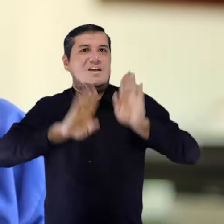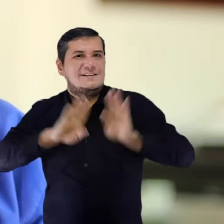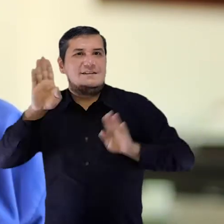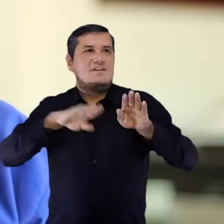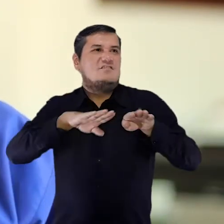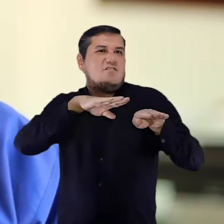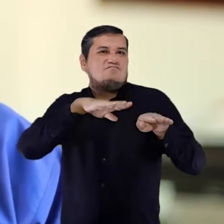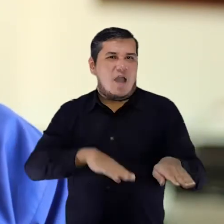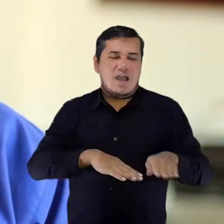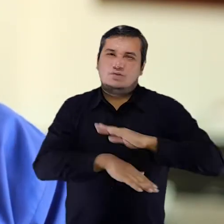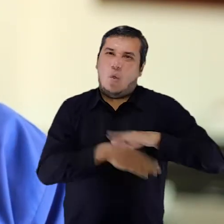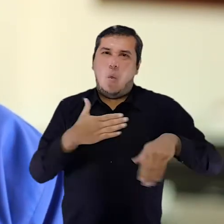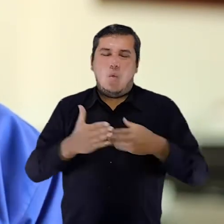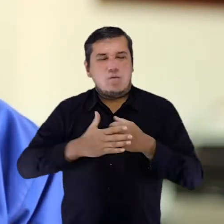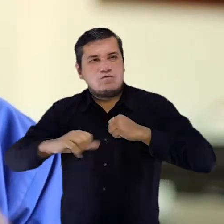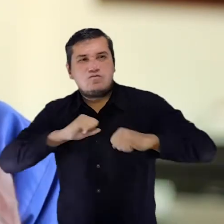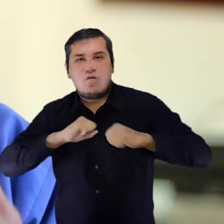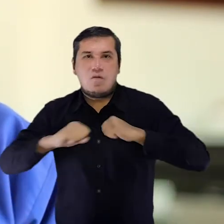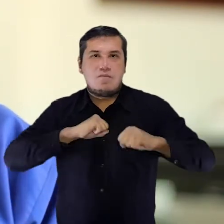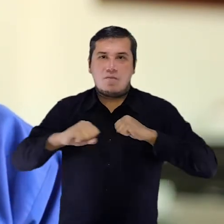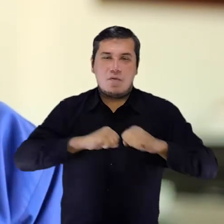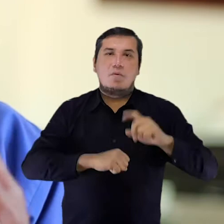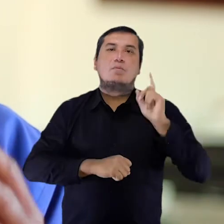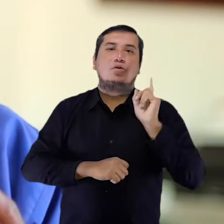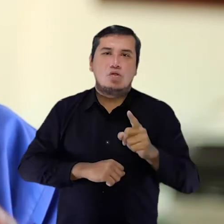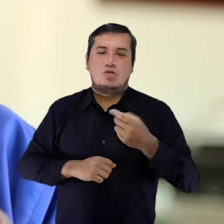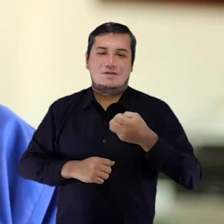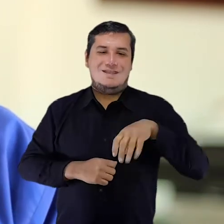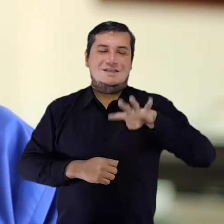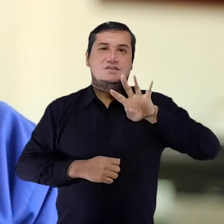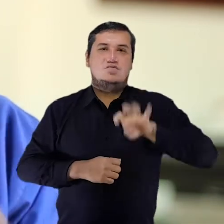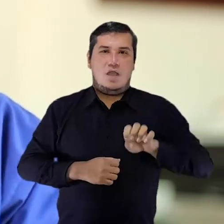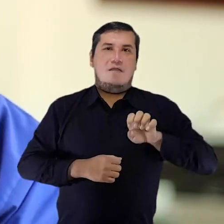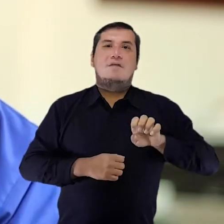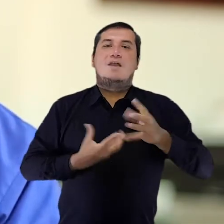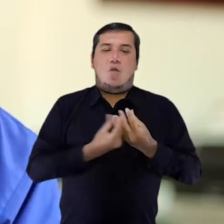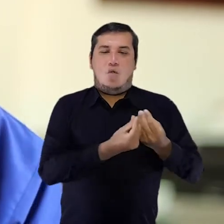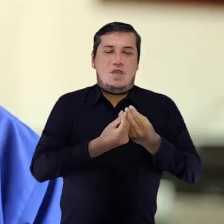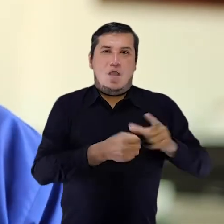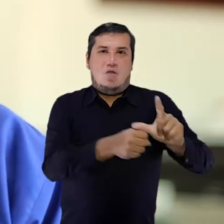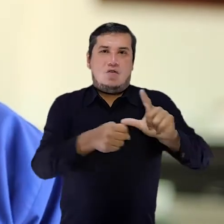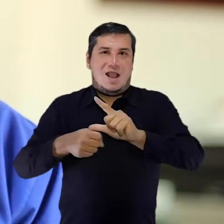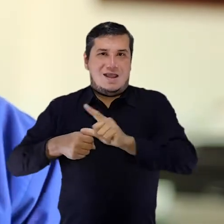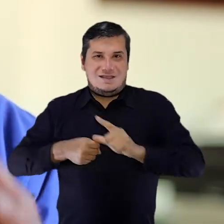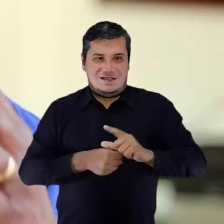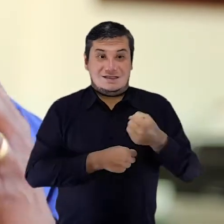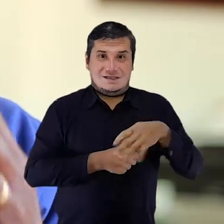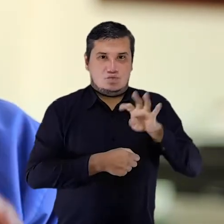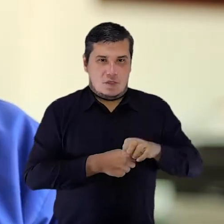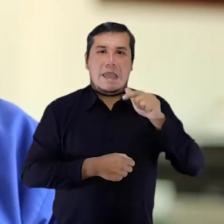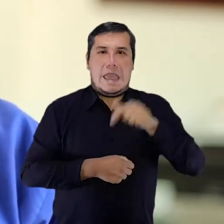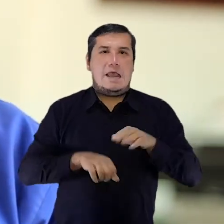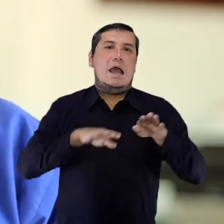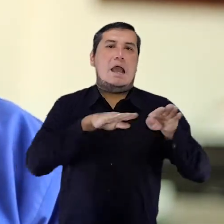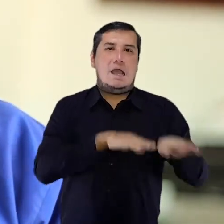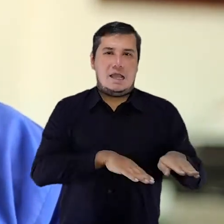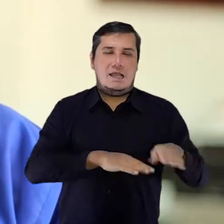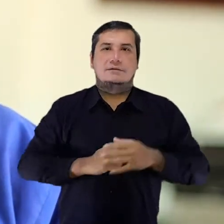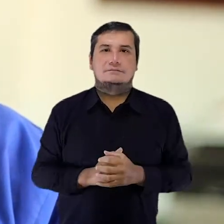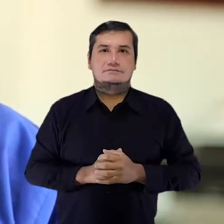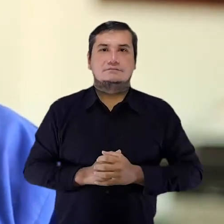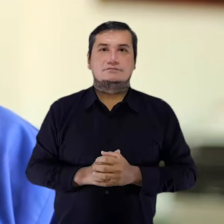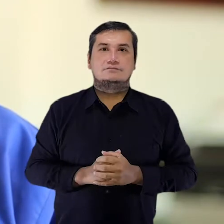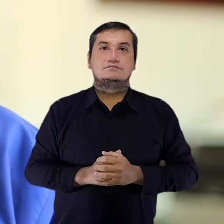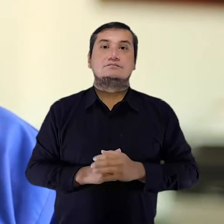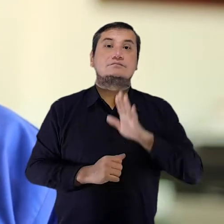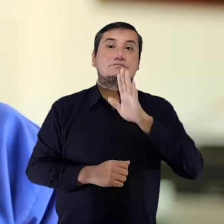integrador de todos los 19 consejos locales de vendedores y será